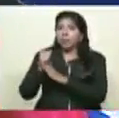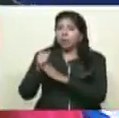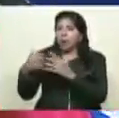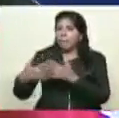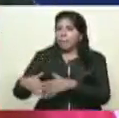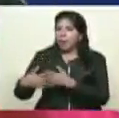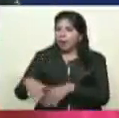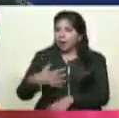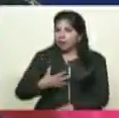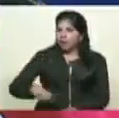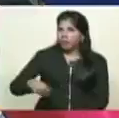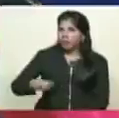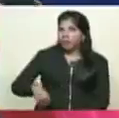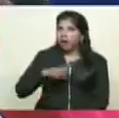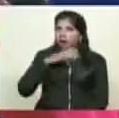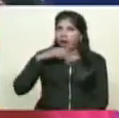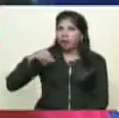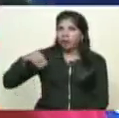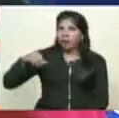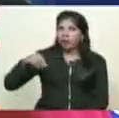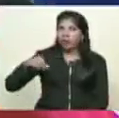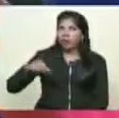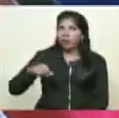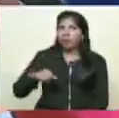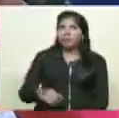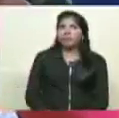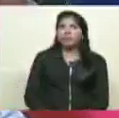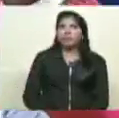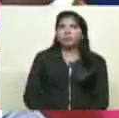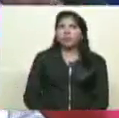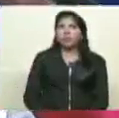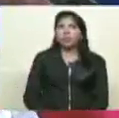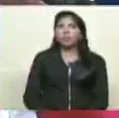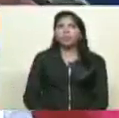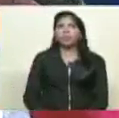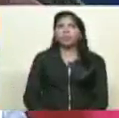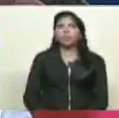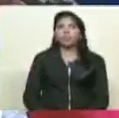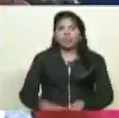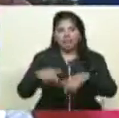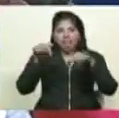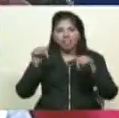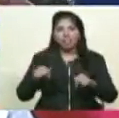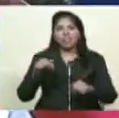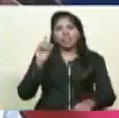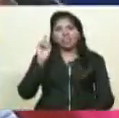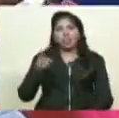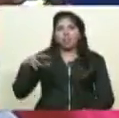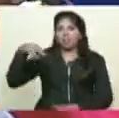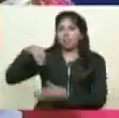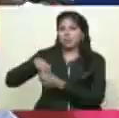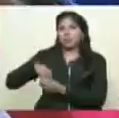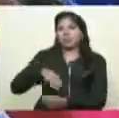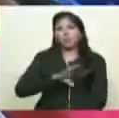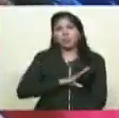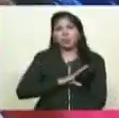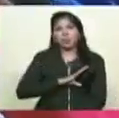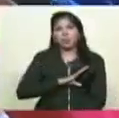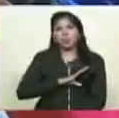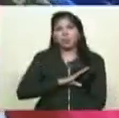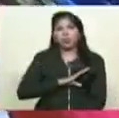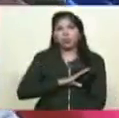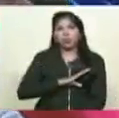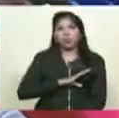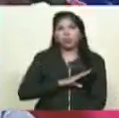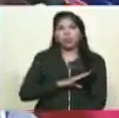con el ministro Castro Soteldo, en abrir esa empaquetadora y ponerla instalada en nuestras centrales. Esa no será. 5 años